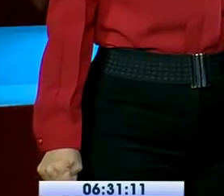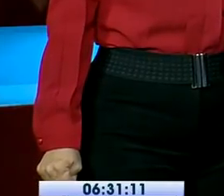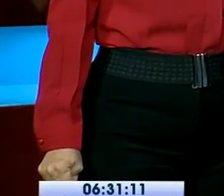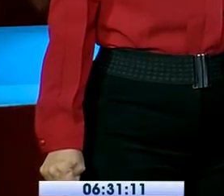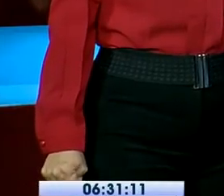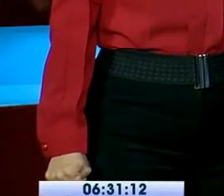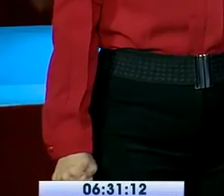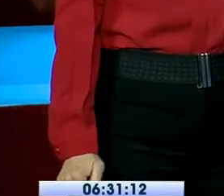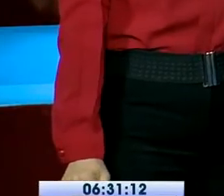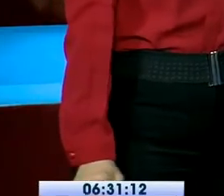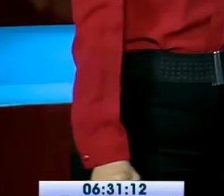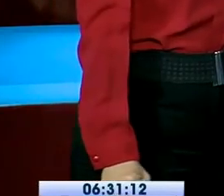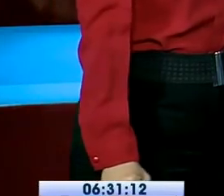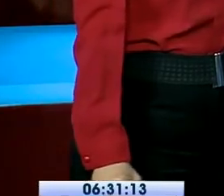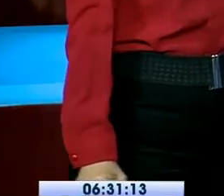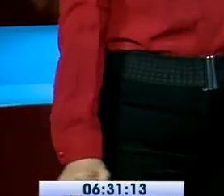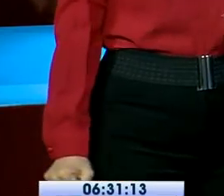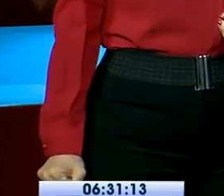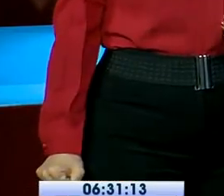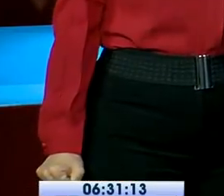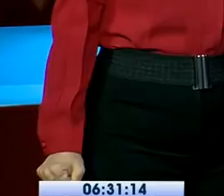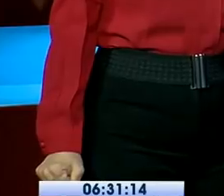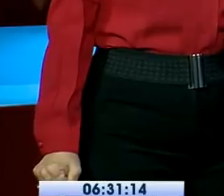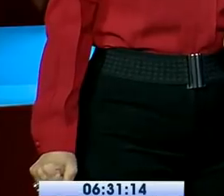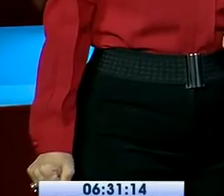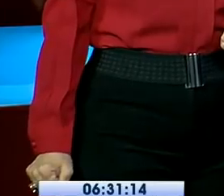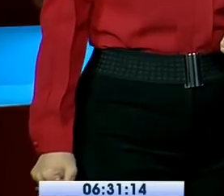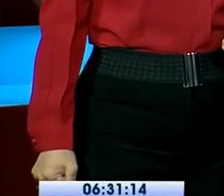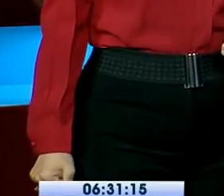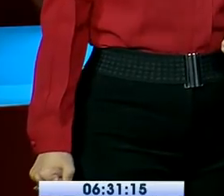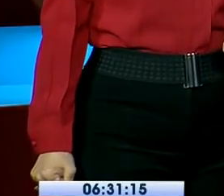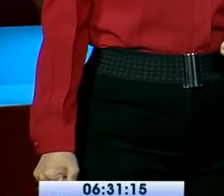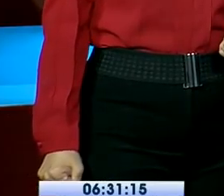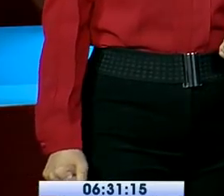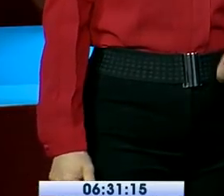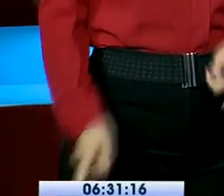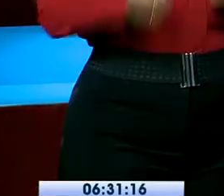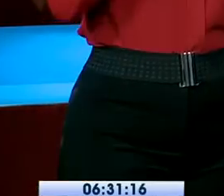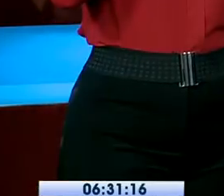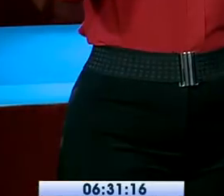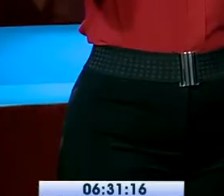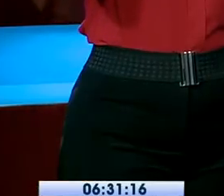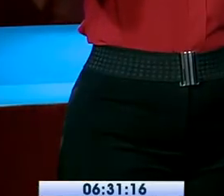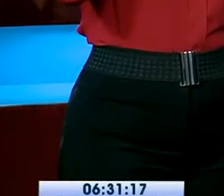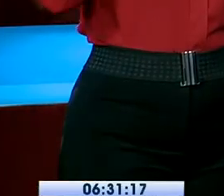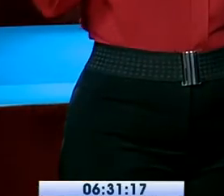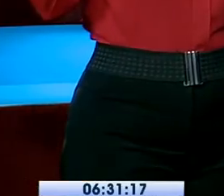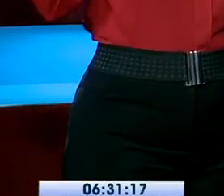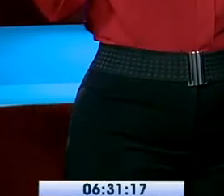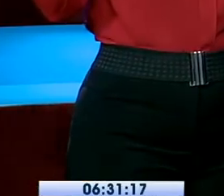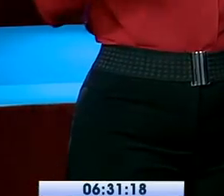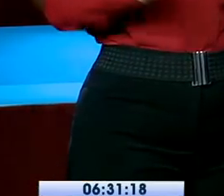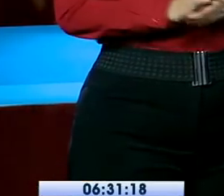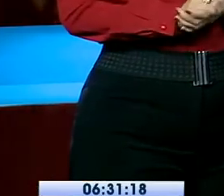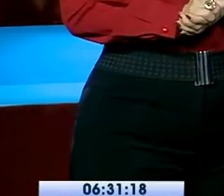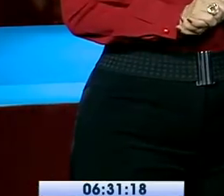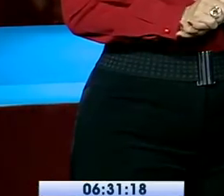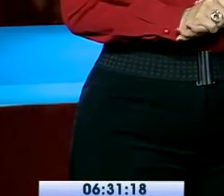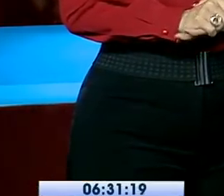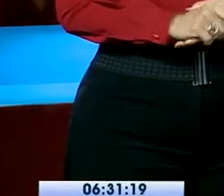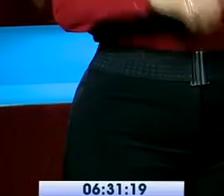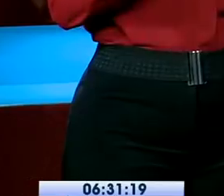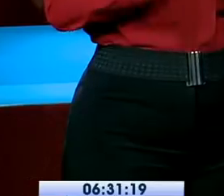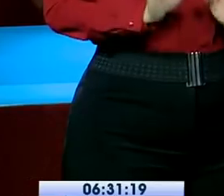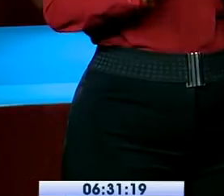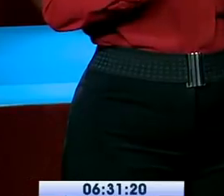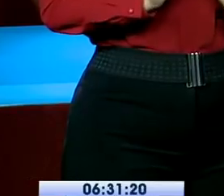¿Qué tal, Luisa? ¿Cómo estás? Buenos días, mi querida Adriana, amables televidentes. Muy contenta, radiante, con una sonrisa de oreja a oreja porque no podía ser de otra